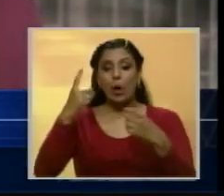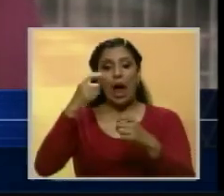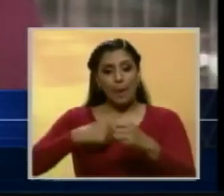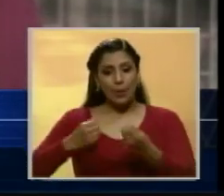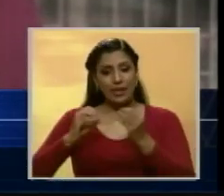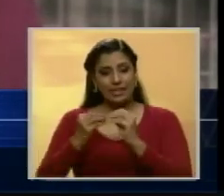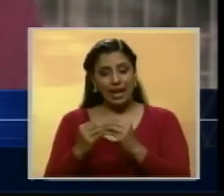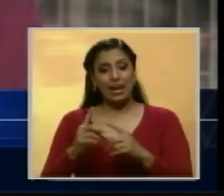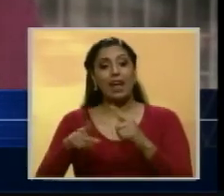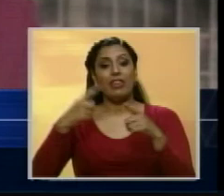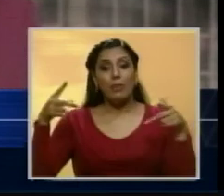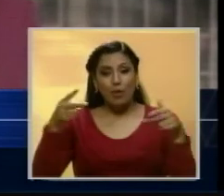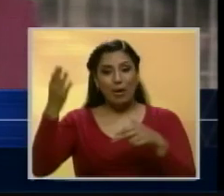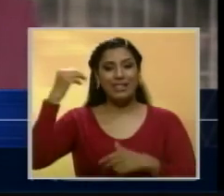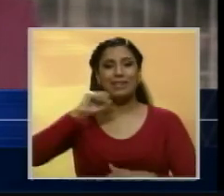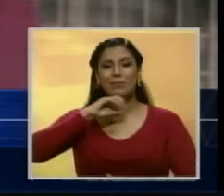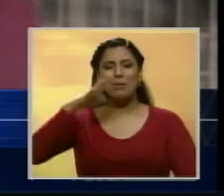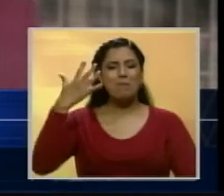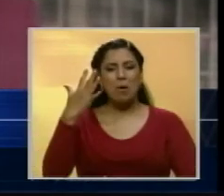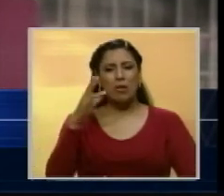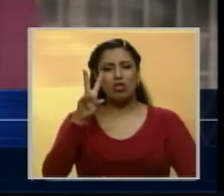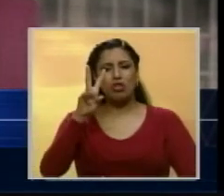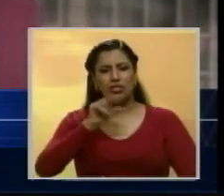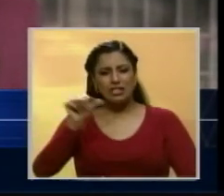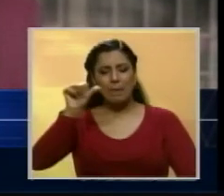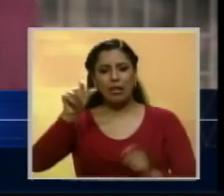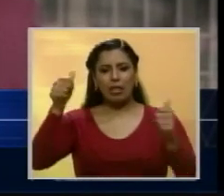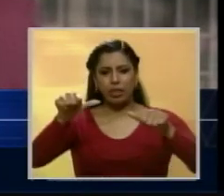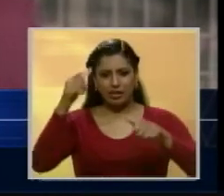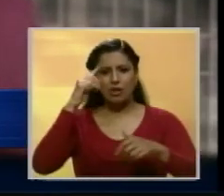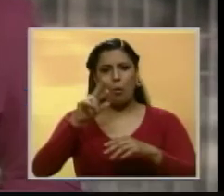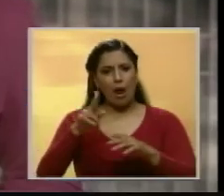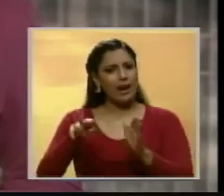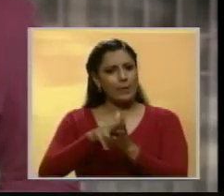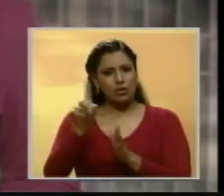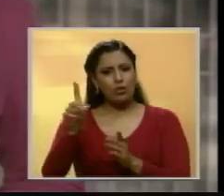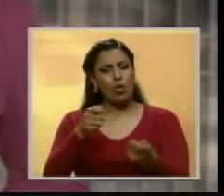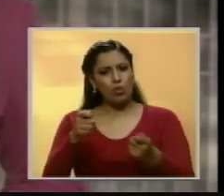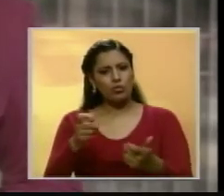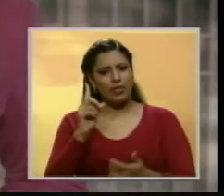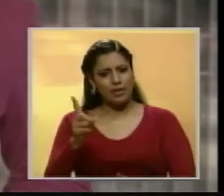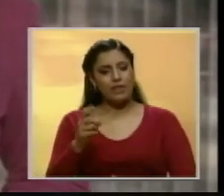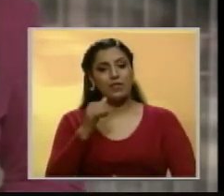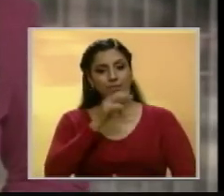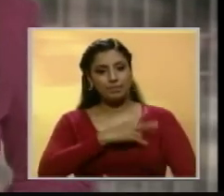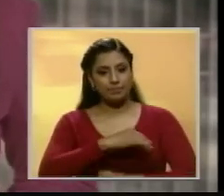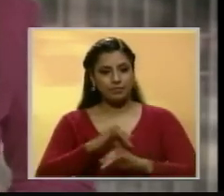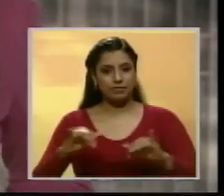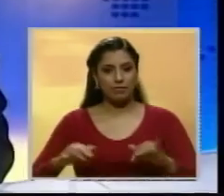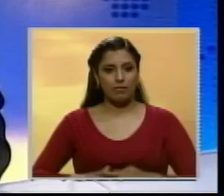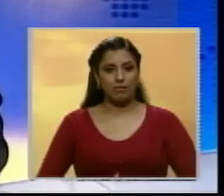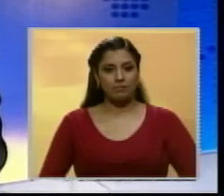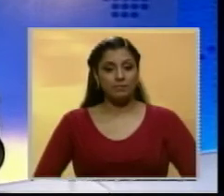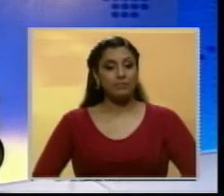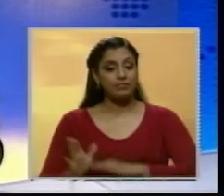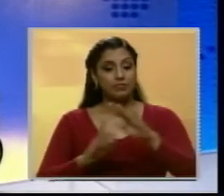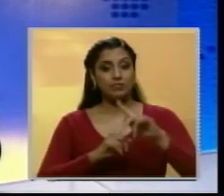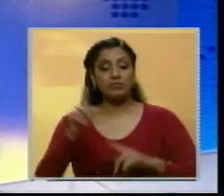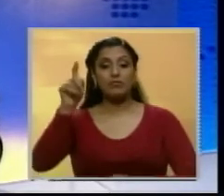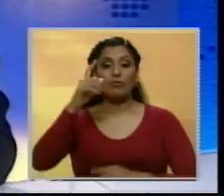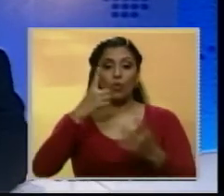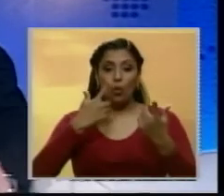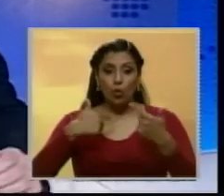servicio eléctrico tal como ocurrió hace aproximadamente 2 semanas. Desde el estado Zulia, Jenny Soto, Noticiero Venevisión. El